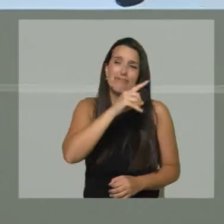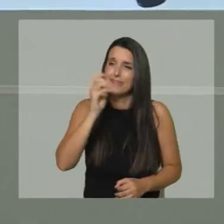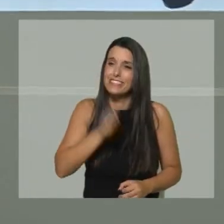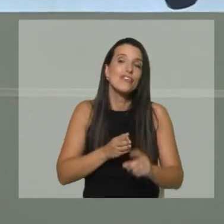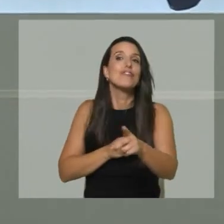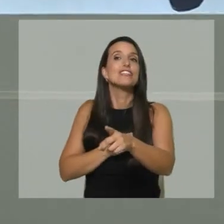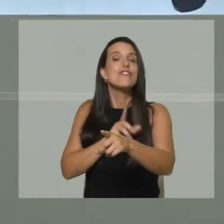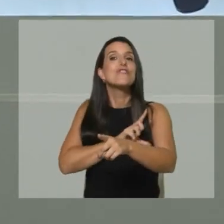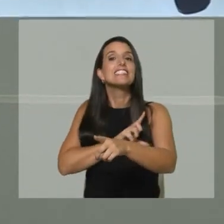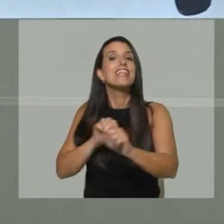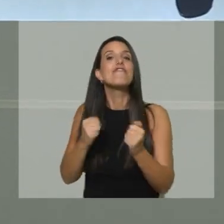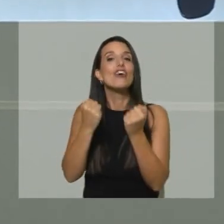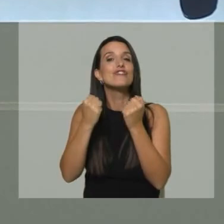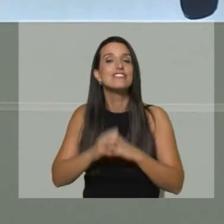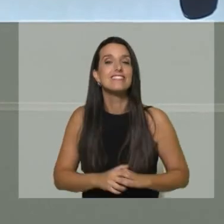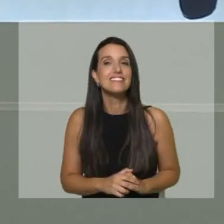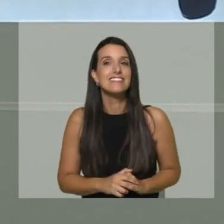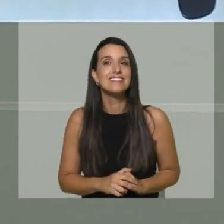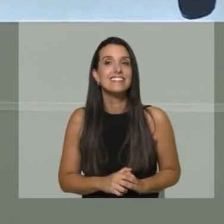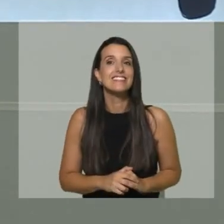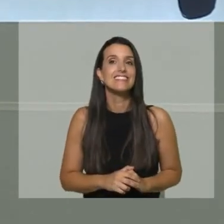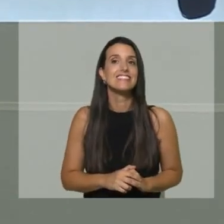Luis, ¿vos tenés nervios?